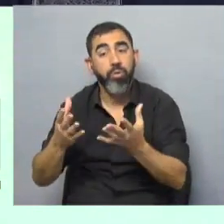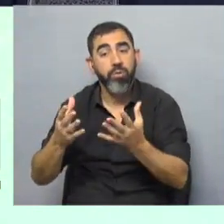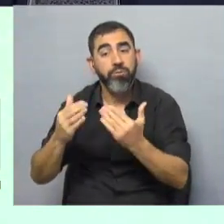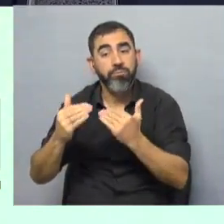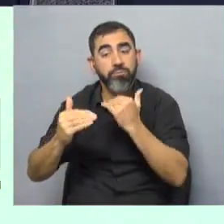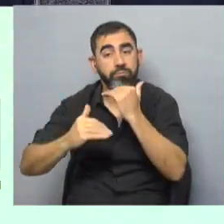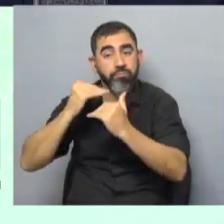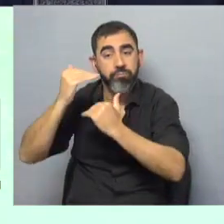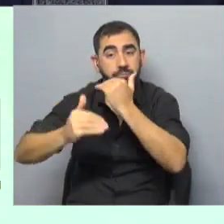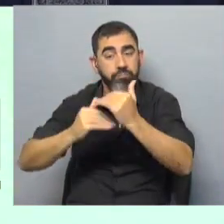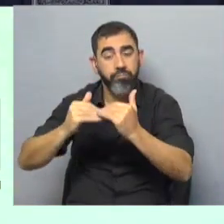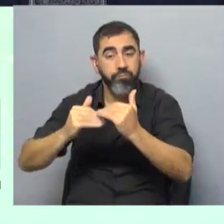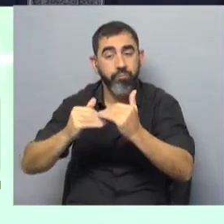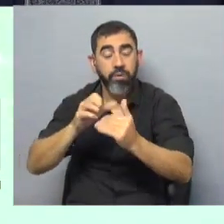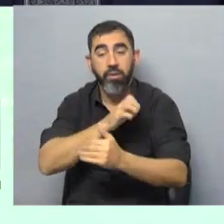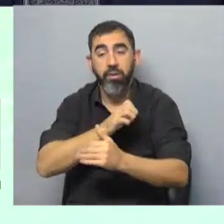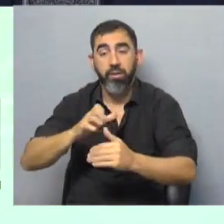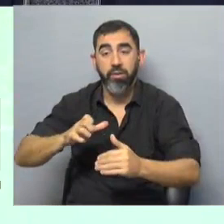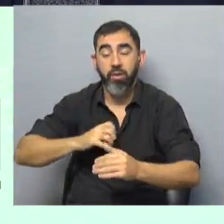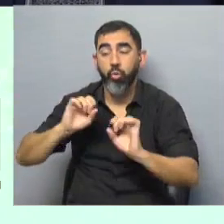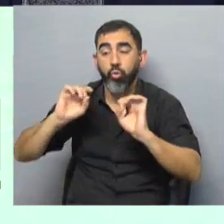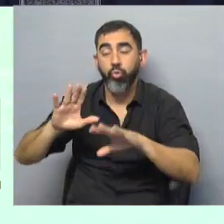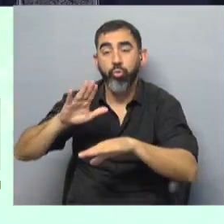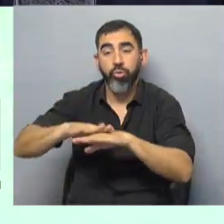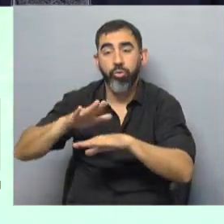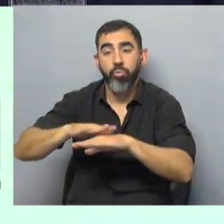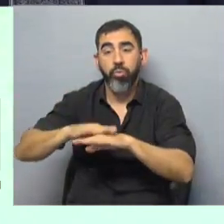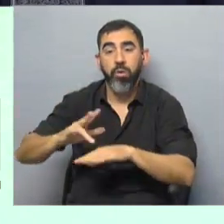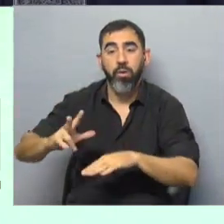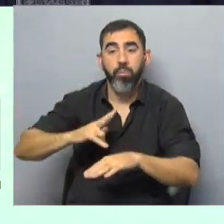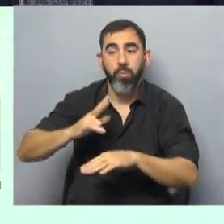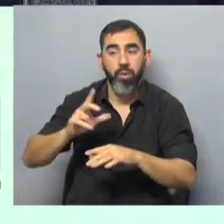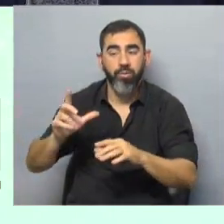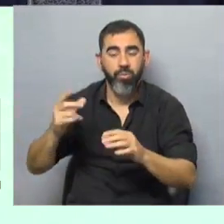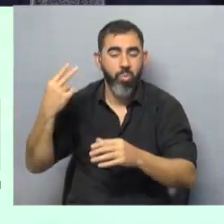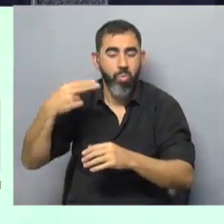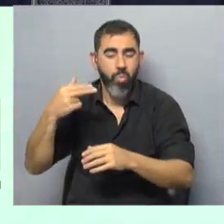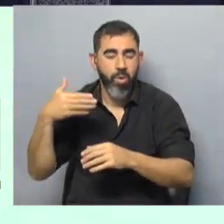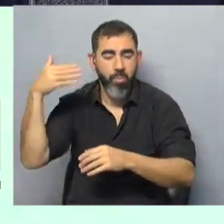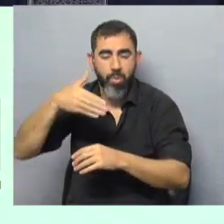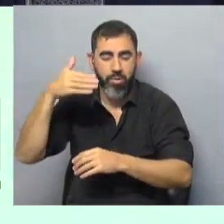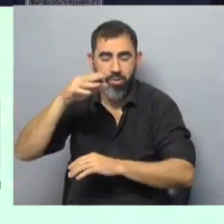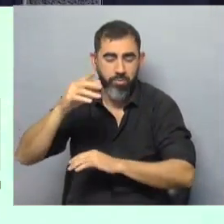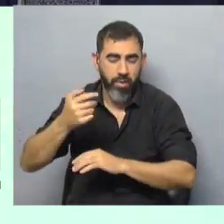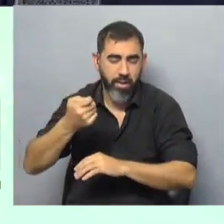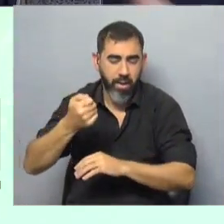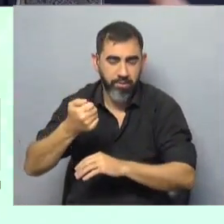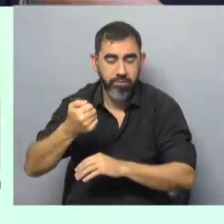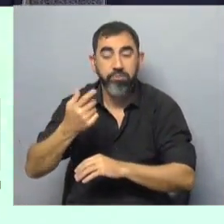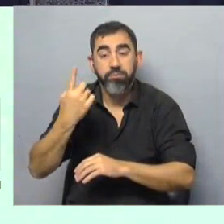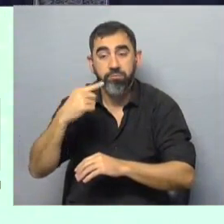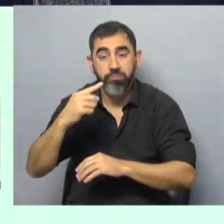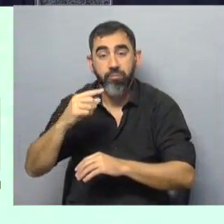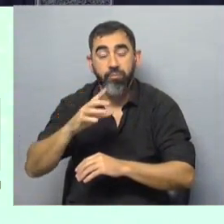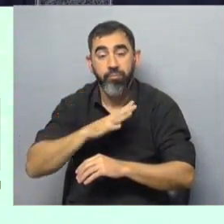desarrollos que se llevan a través del Estado únicamente, o sea, de la parte privada no termina siendo algo muy común. Y obviamente cuando se le